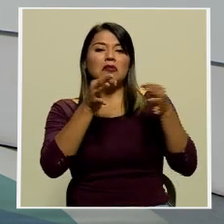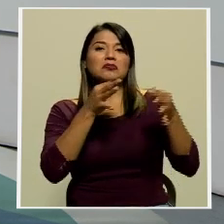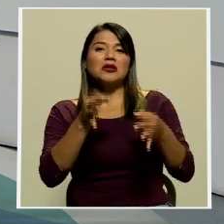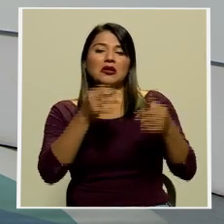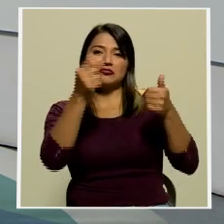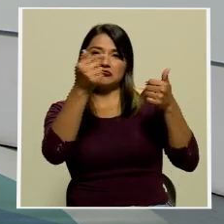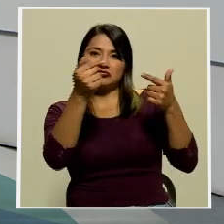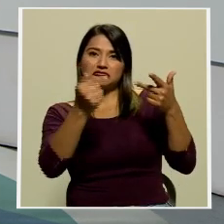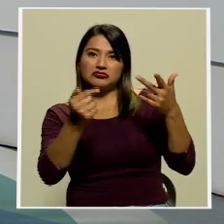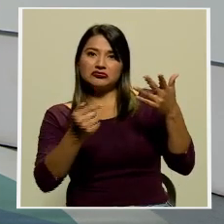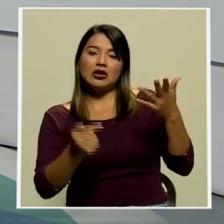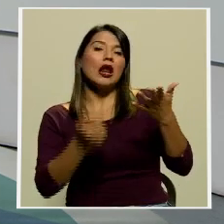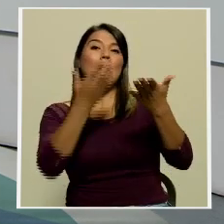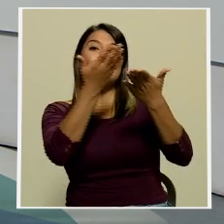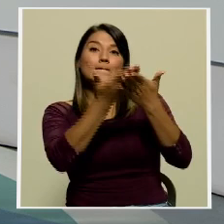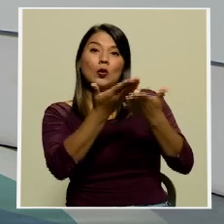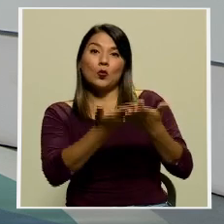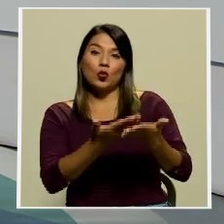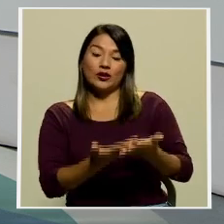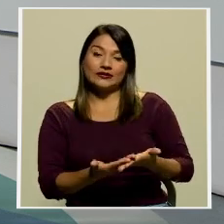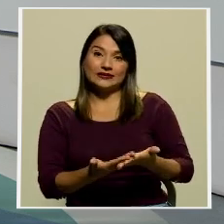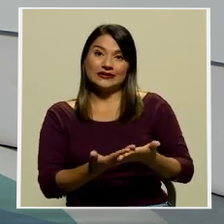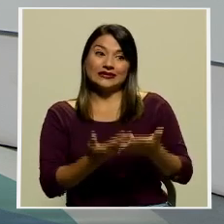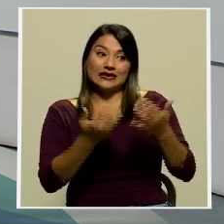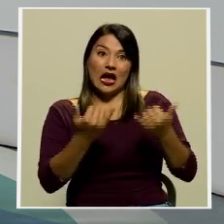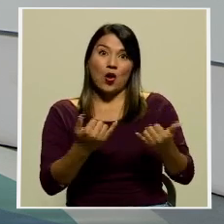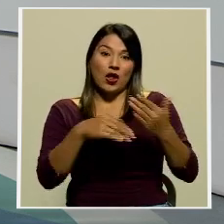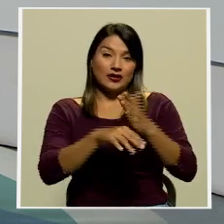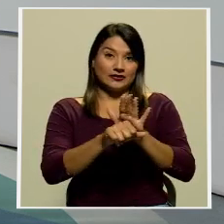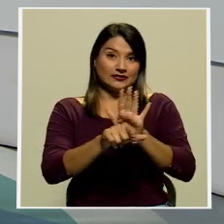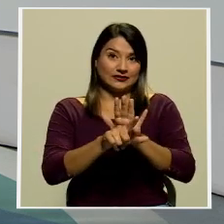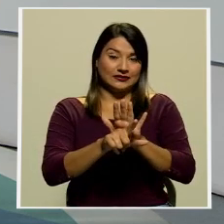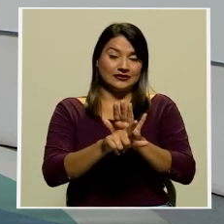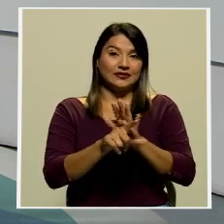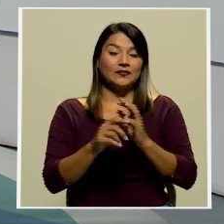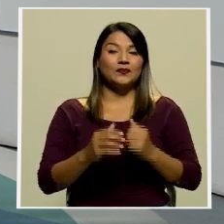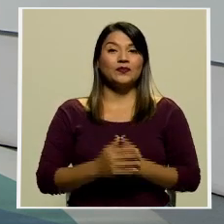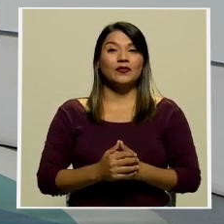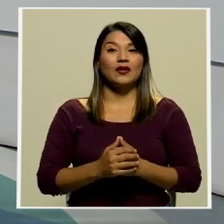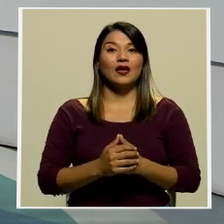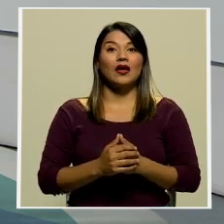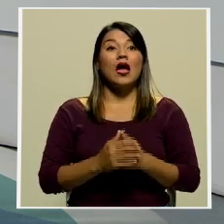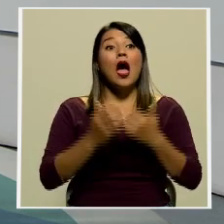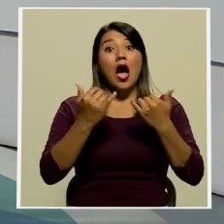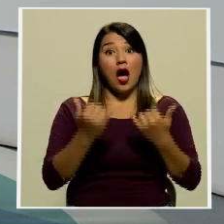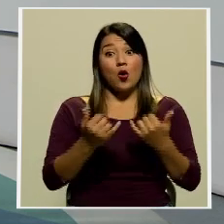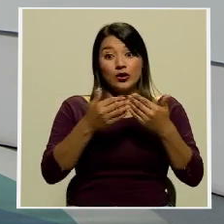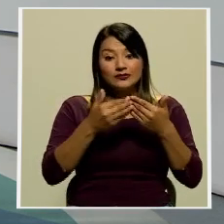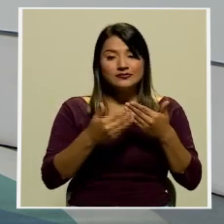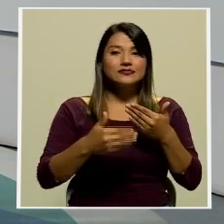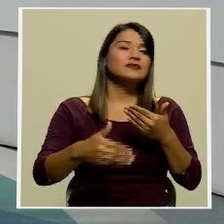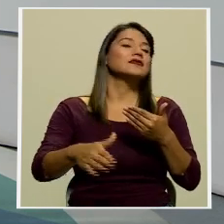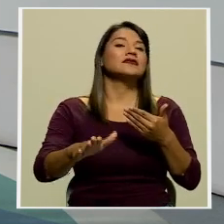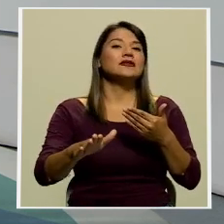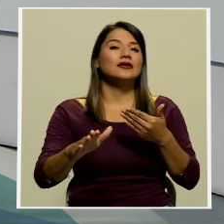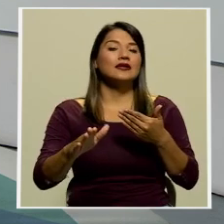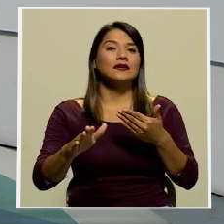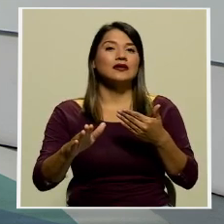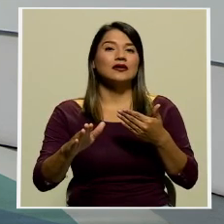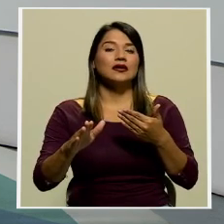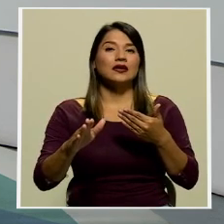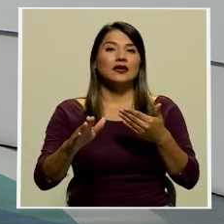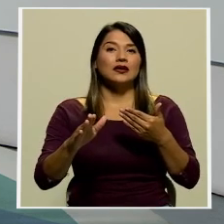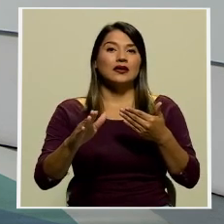hicimos prácticamente fue enumerar las propuestas. A lo largo de los días que vayan pasando y de